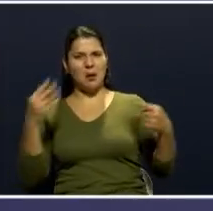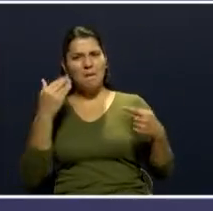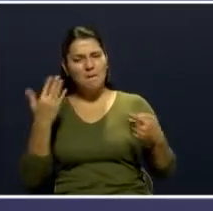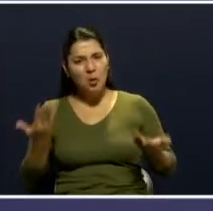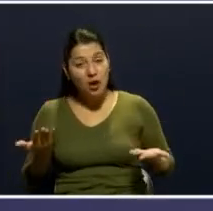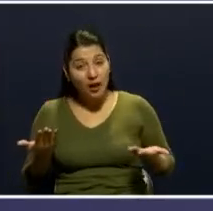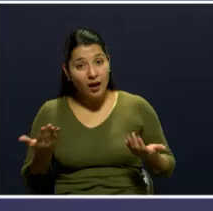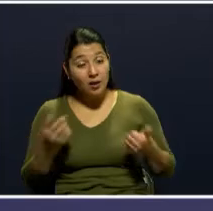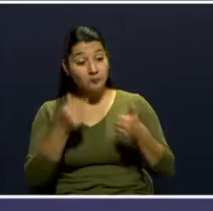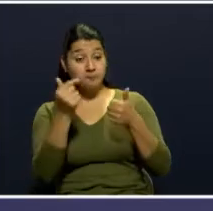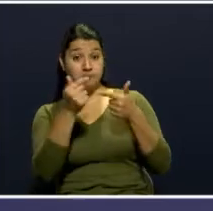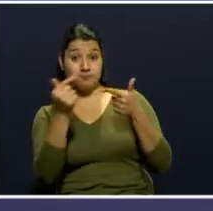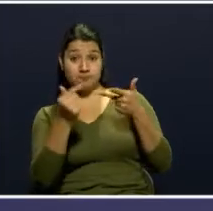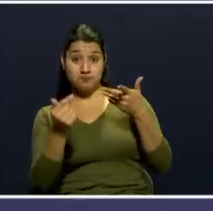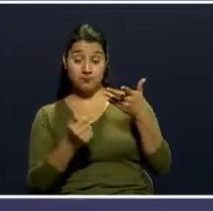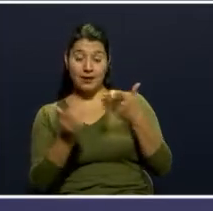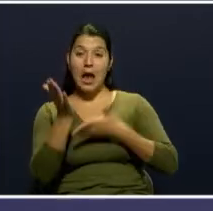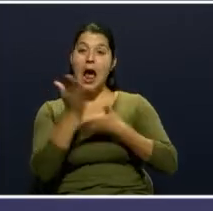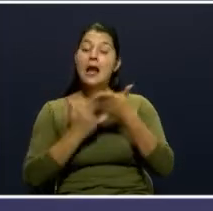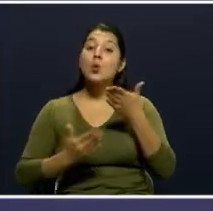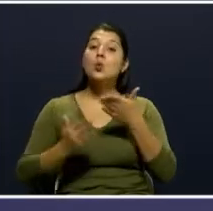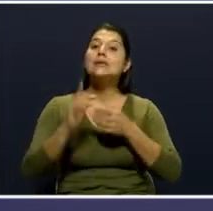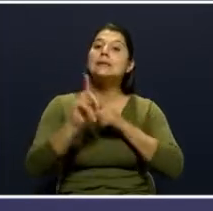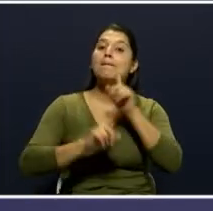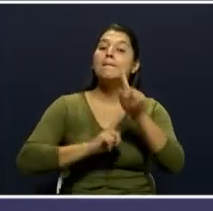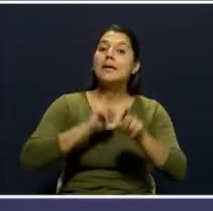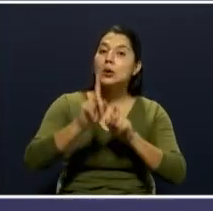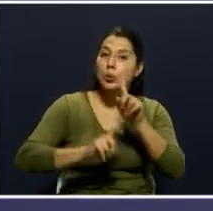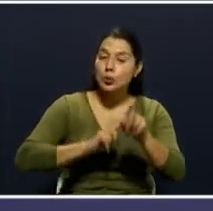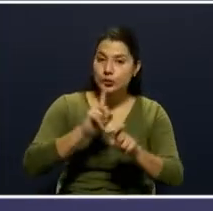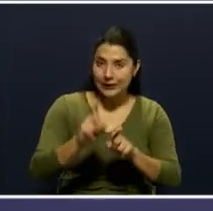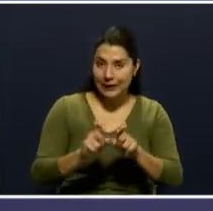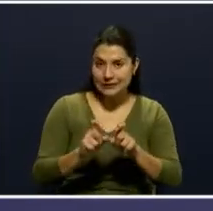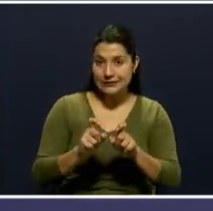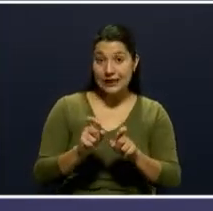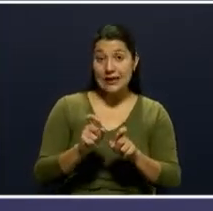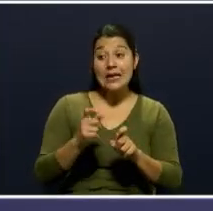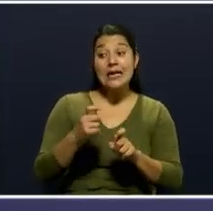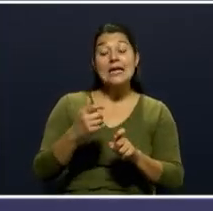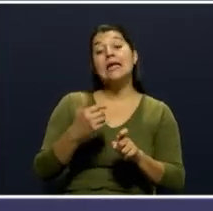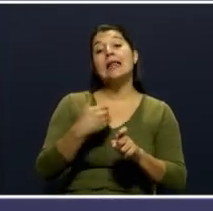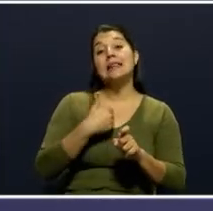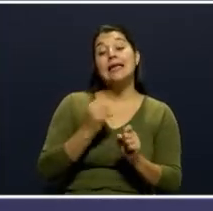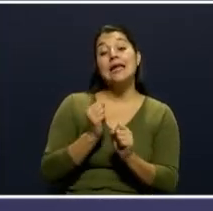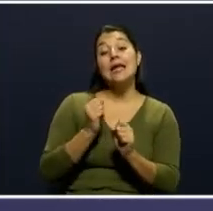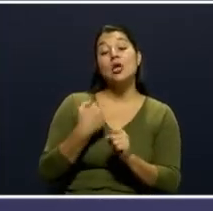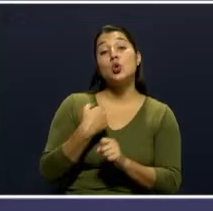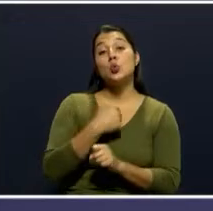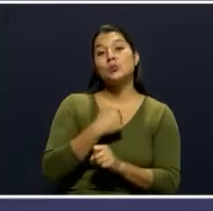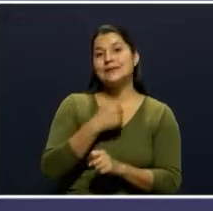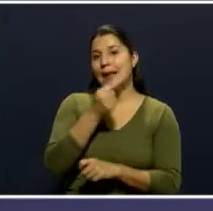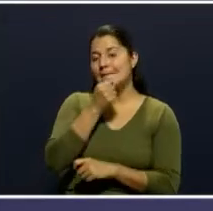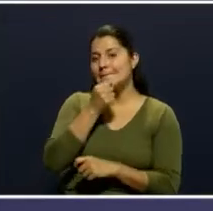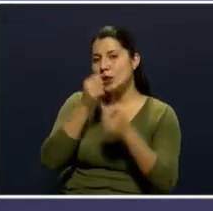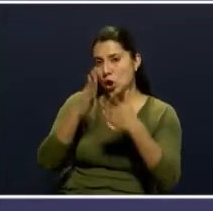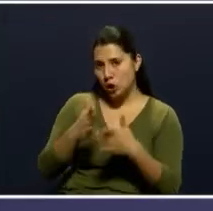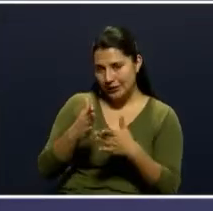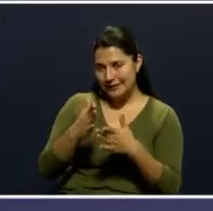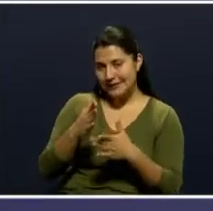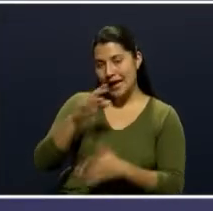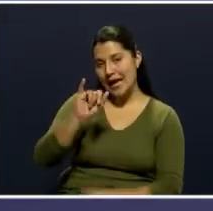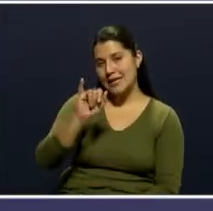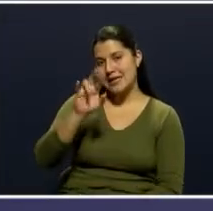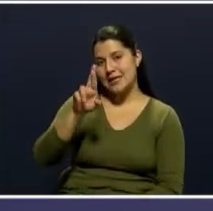Estas son algunas de las preguntas que la periodista especializada en ciencias, Irene